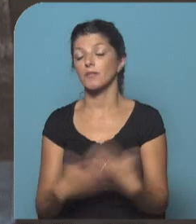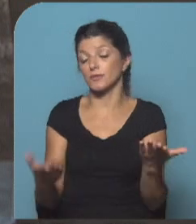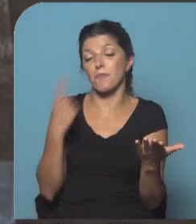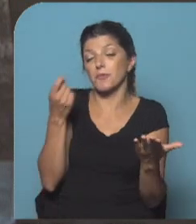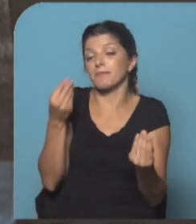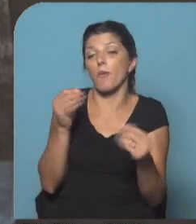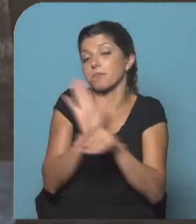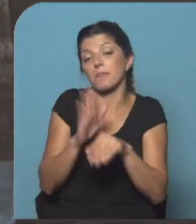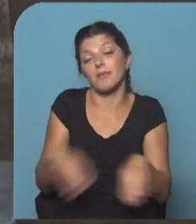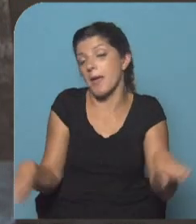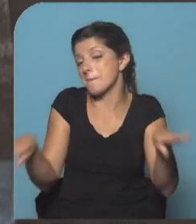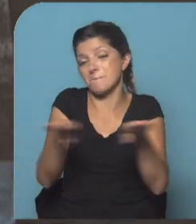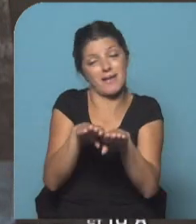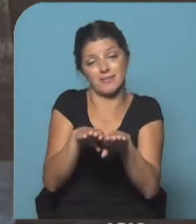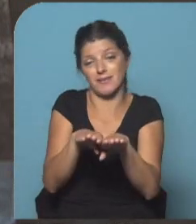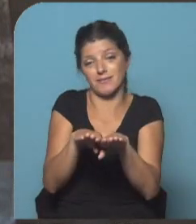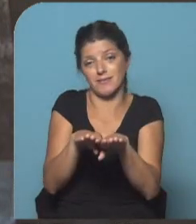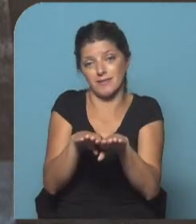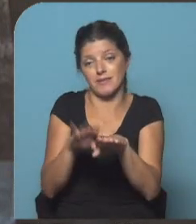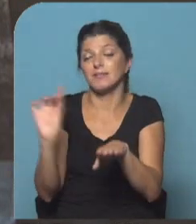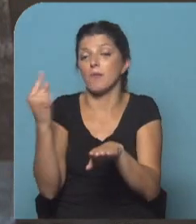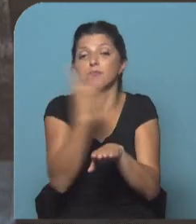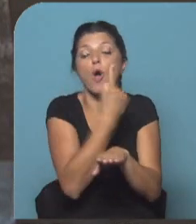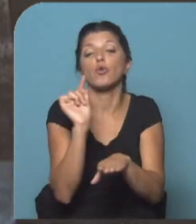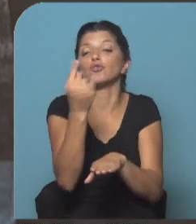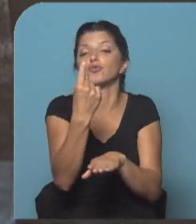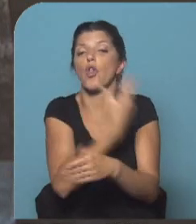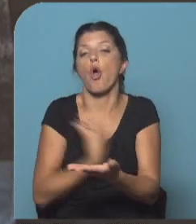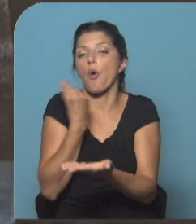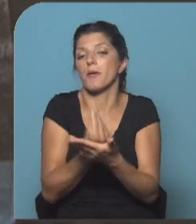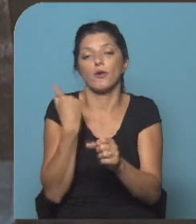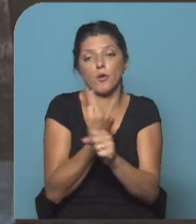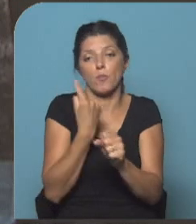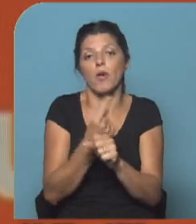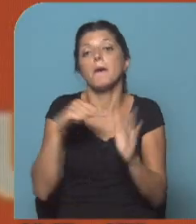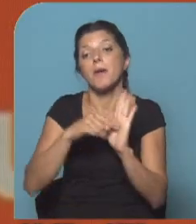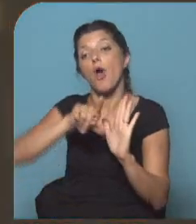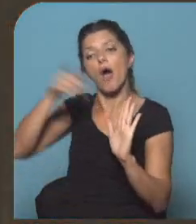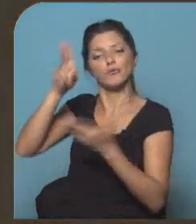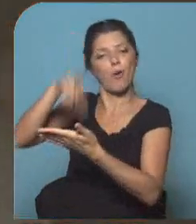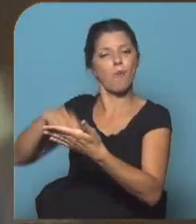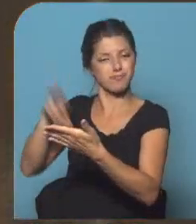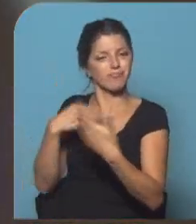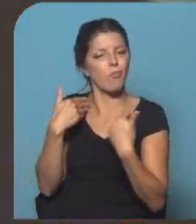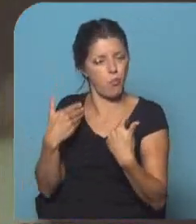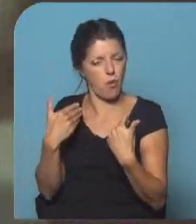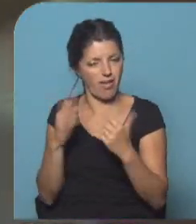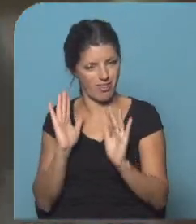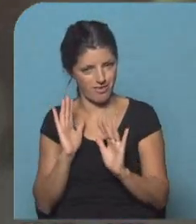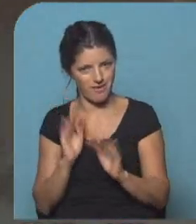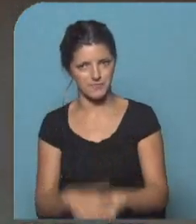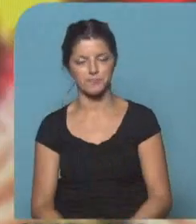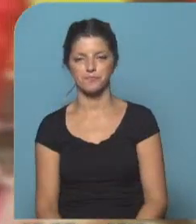en el que ninguno de los actores puede imponer por sí mismo su hoja de ruta, pero sí puede vetar la hoja de ruta de los demás. Me parece que eso que escuchábamos en